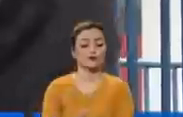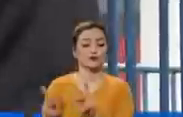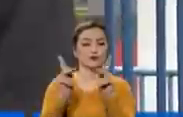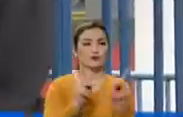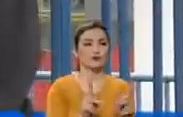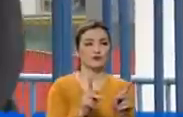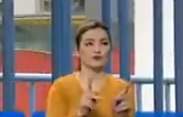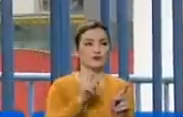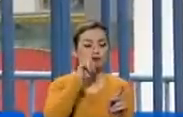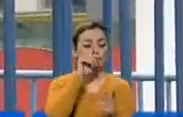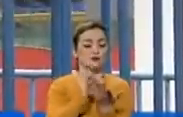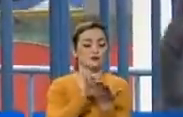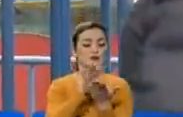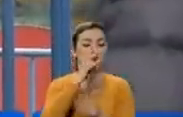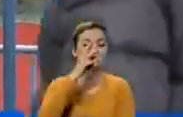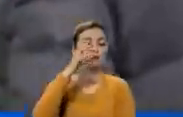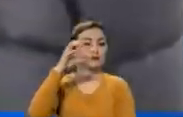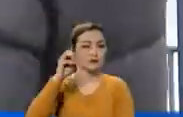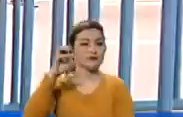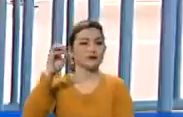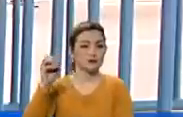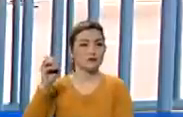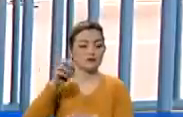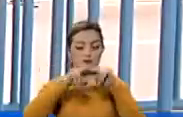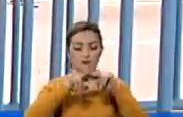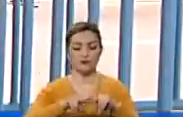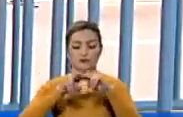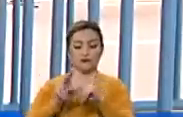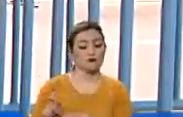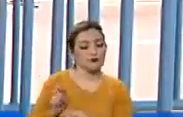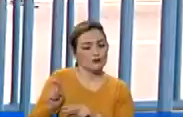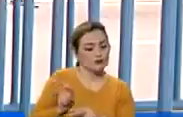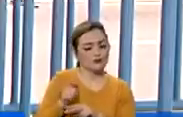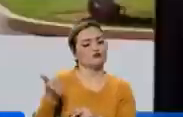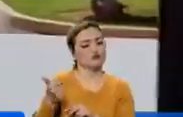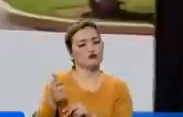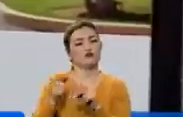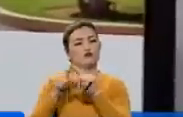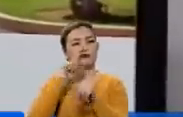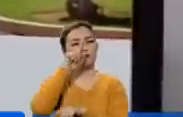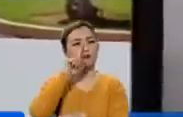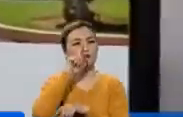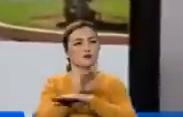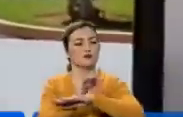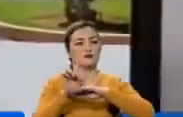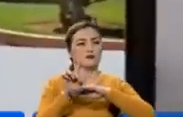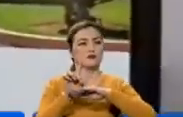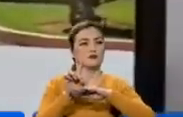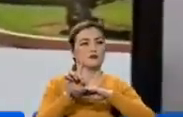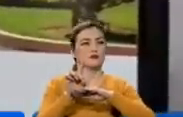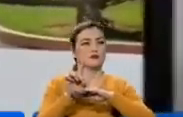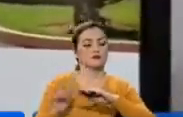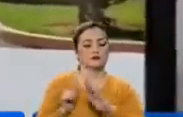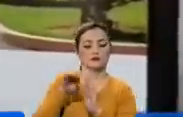previsto la desvinculación de alrededor de 600 personas y la revisión de sueldos de otros funcionarios. Los puestos directivos van a tener una